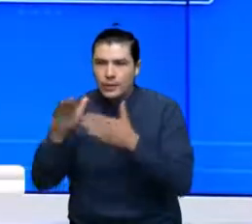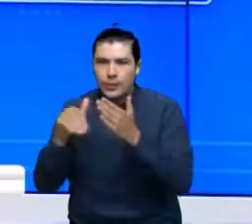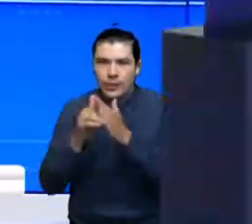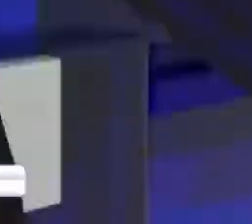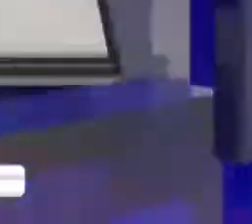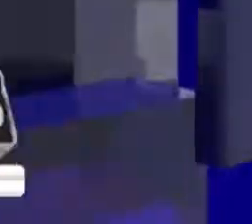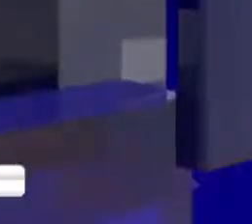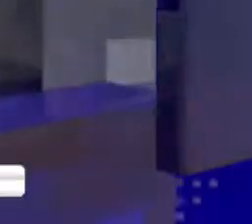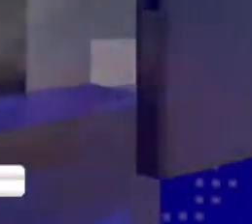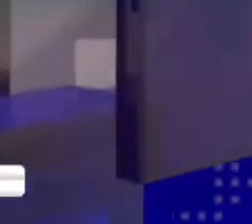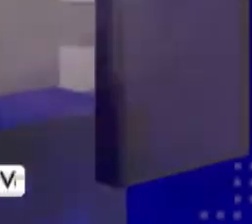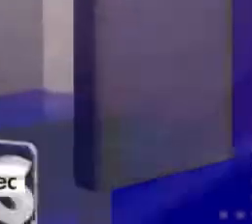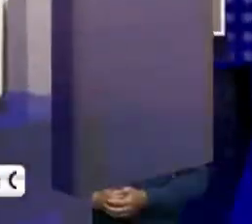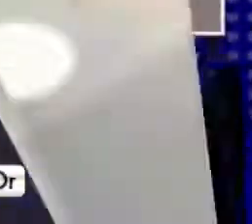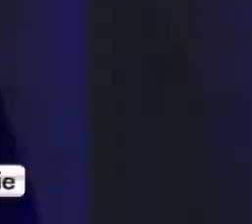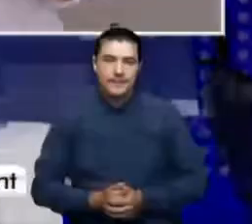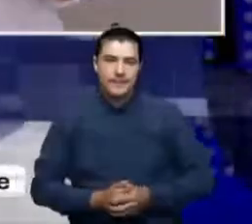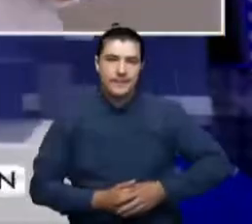jorge